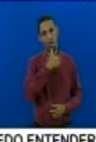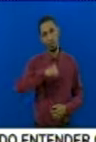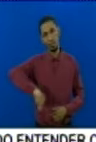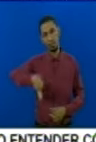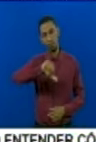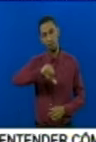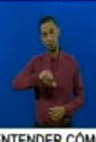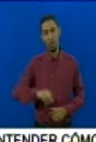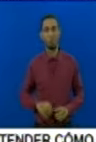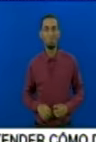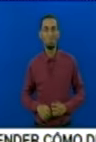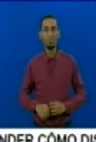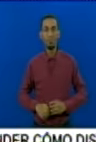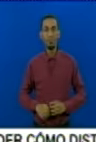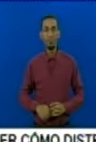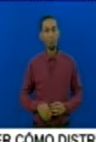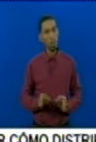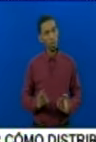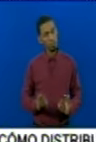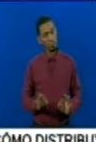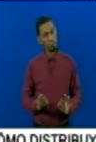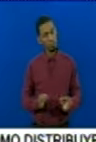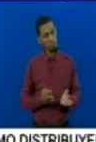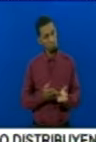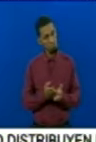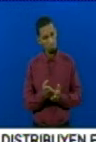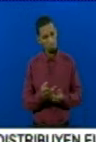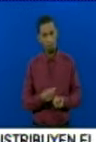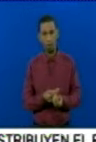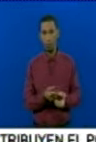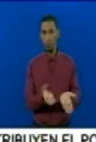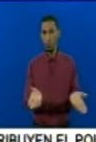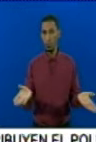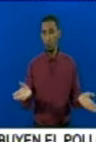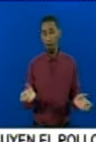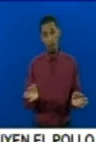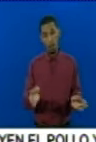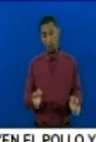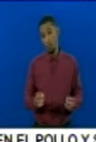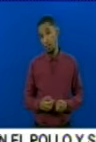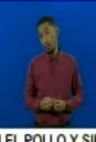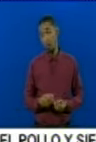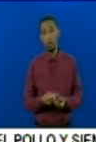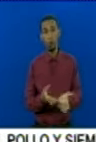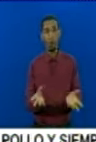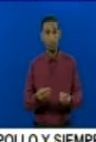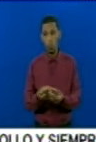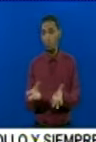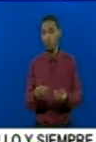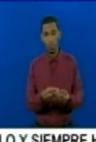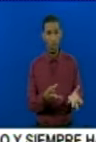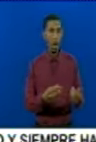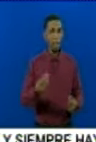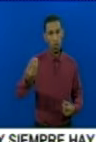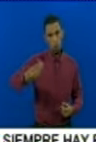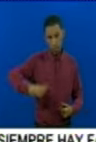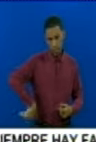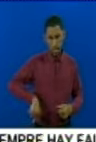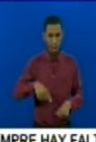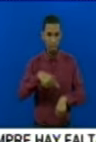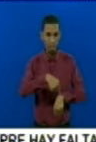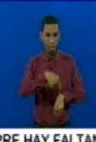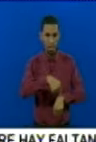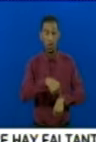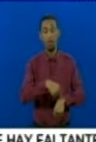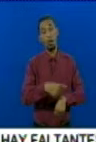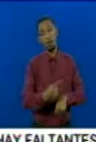rasgos, por ahí está la estrategia de distribución, que no es otra que distribuir, aprovechar el máximo de tiempo